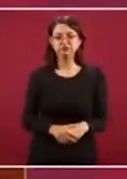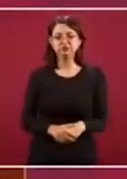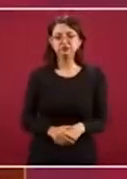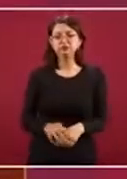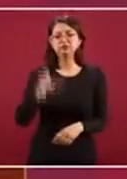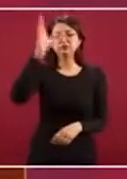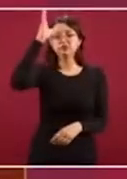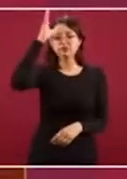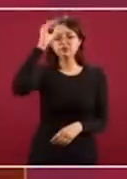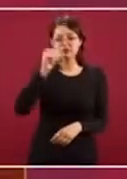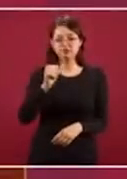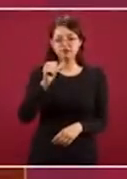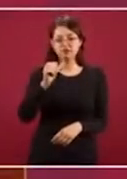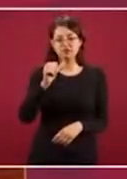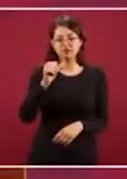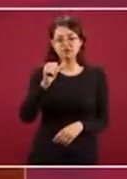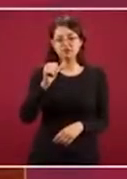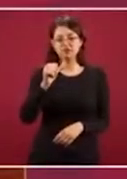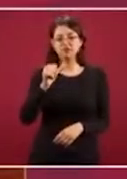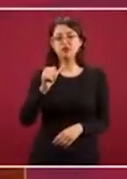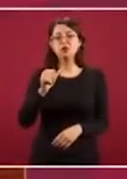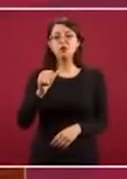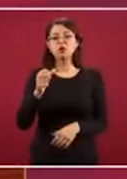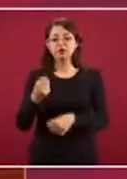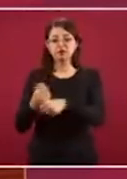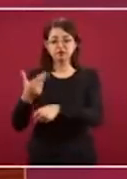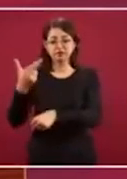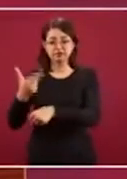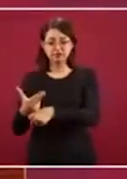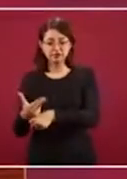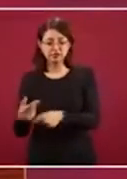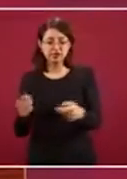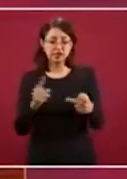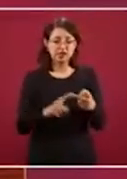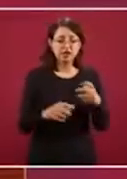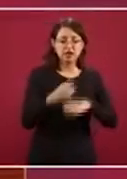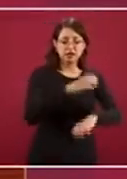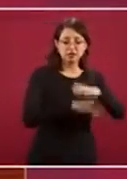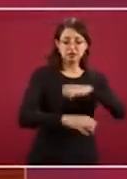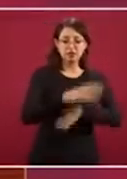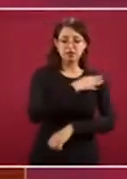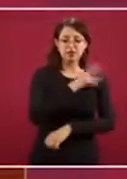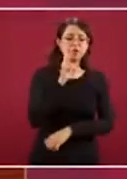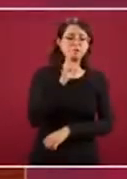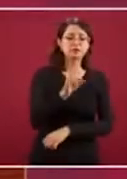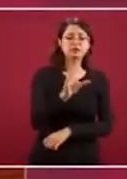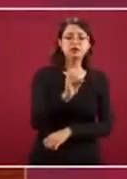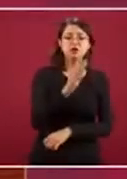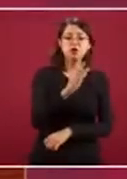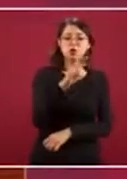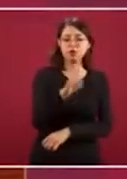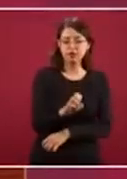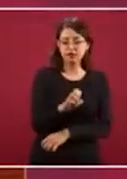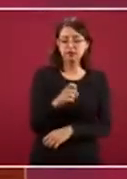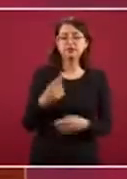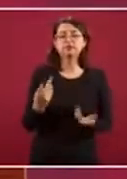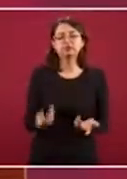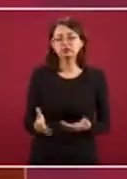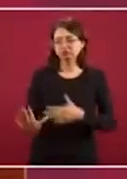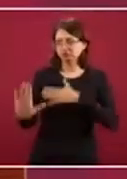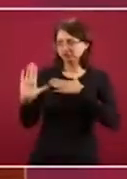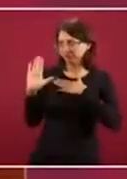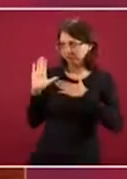correspondiente entre la secretaria y la empresa buenavista del cobre ésta se comprometió a